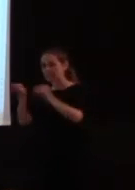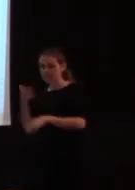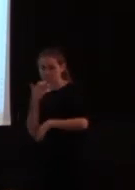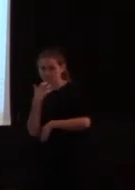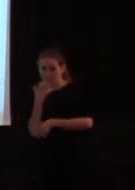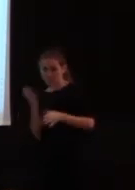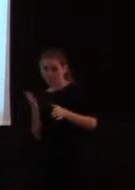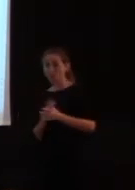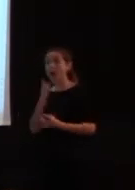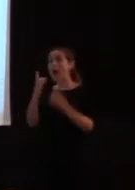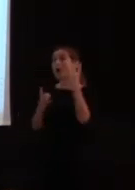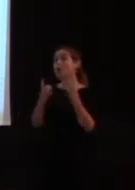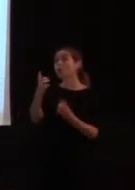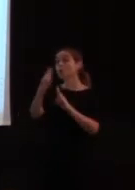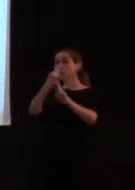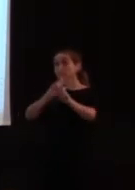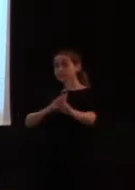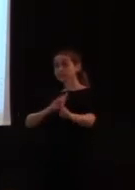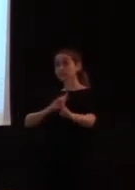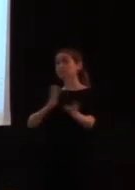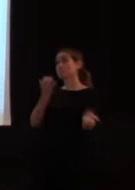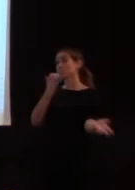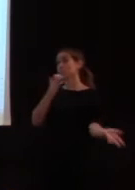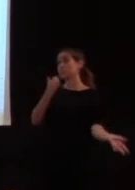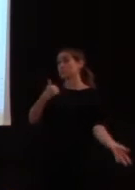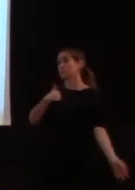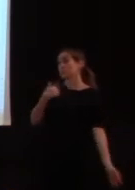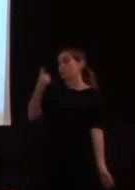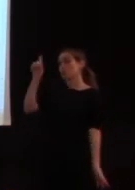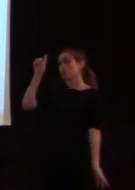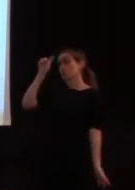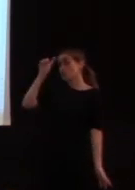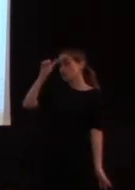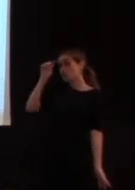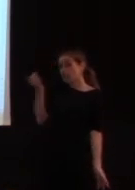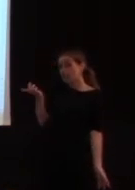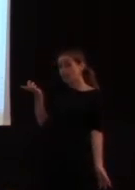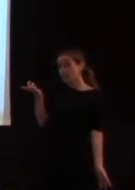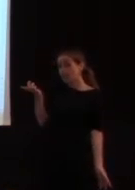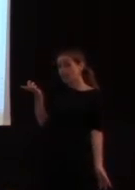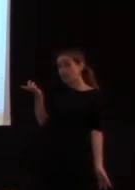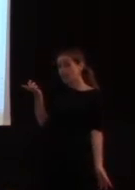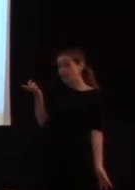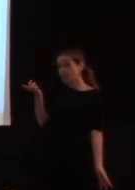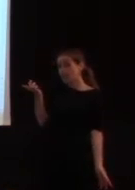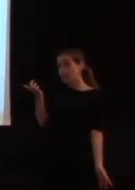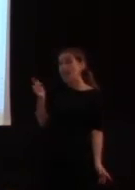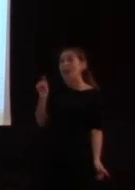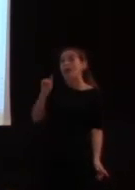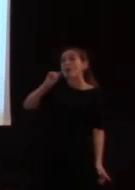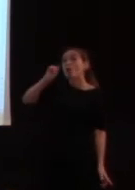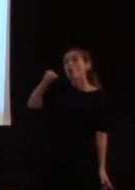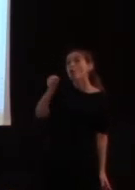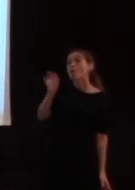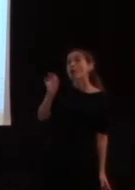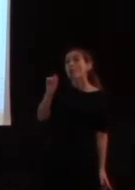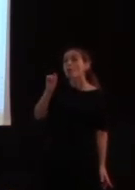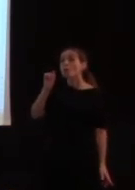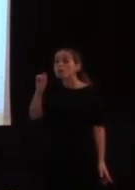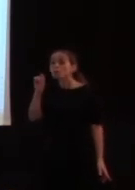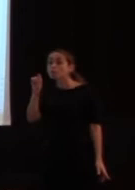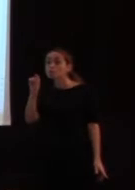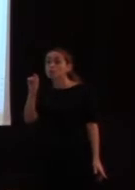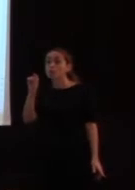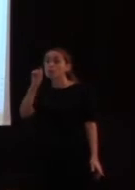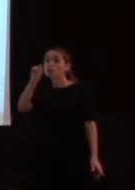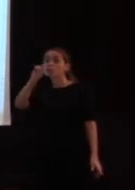Por ejemplo, los alumnos dijeron que ellos no sabían, en la universidad, cuándo se utilizaba un signo de puntuación que existe, que es el punto